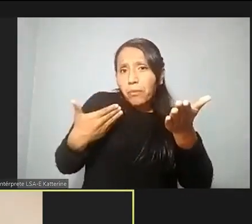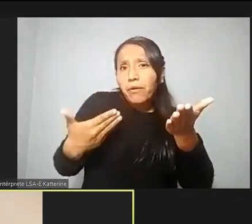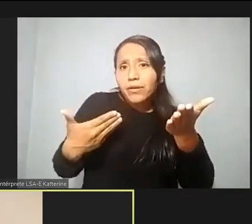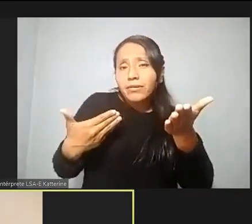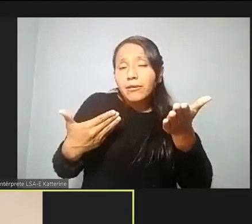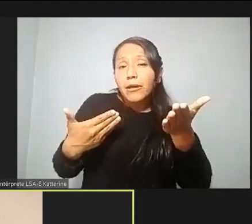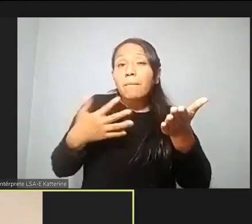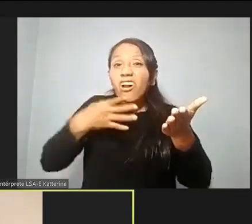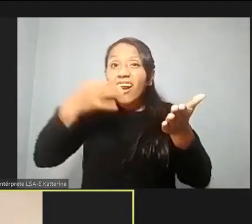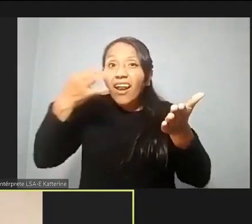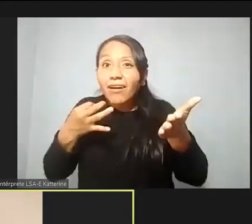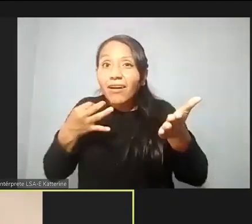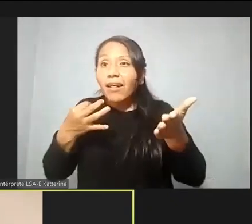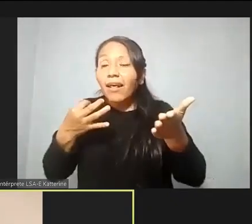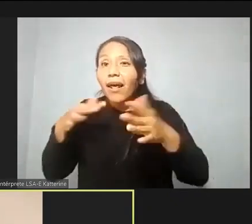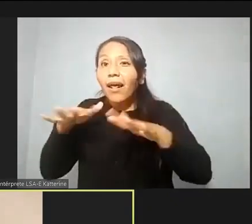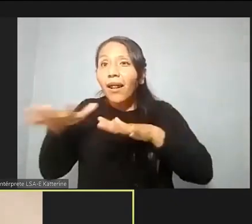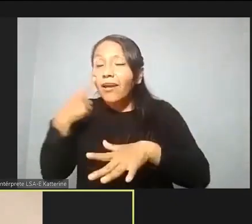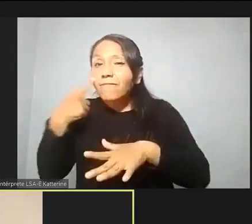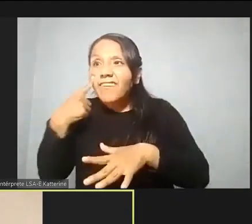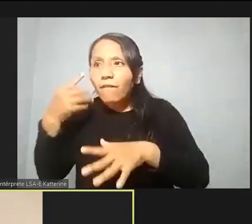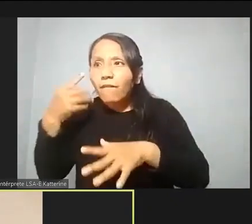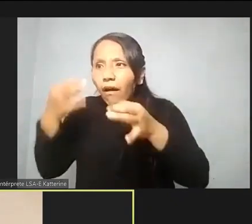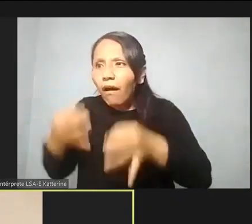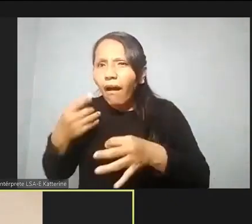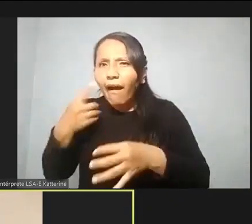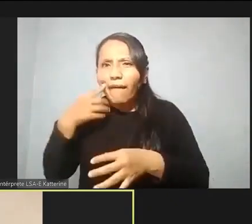en el accionar eso no se plasma,